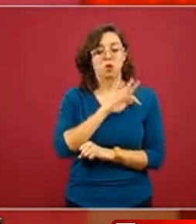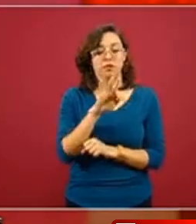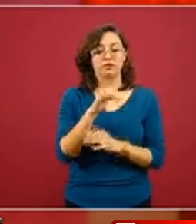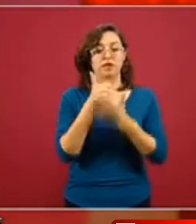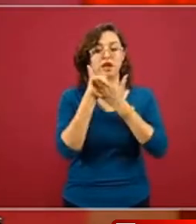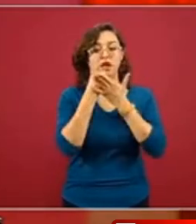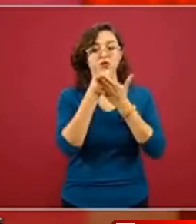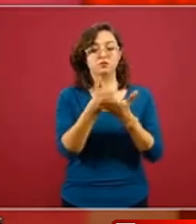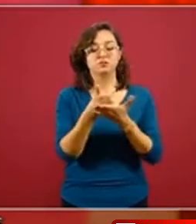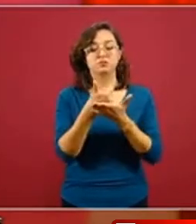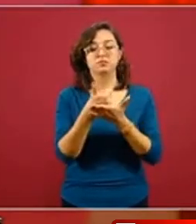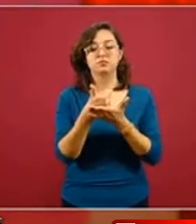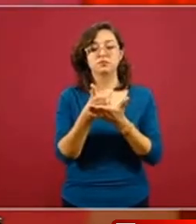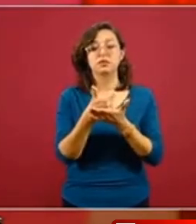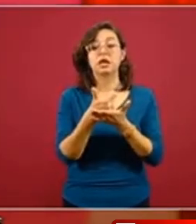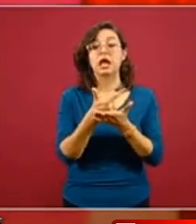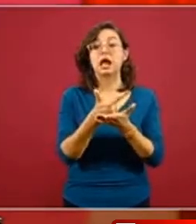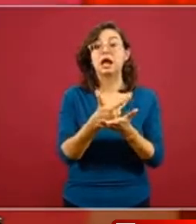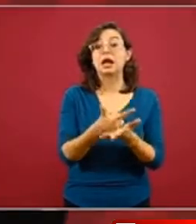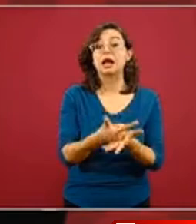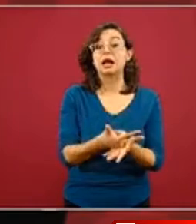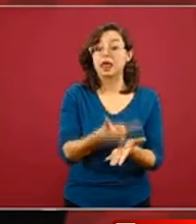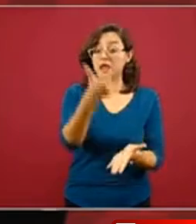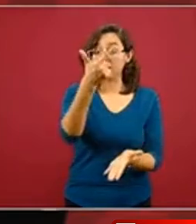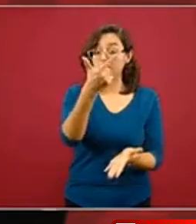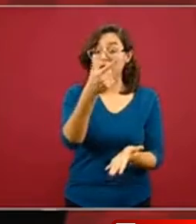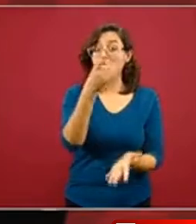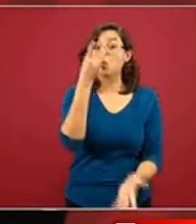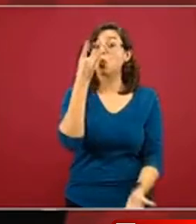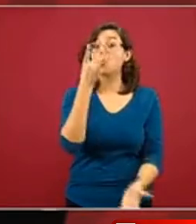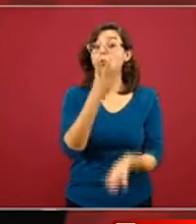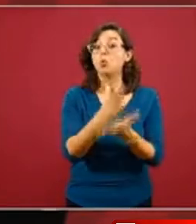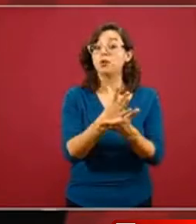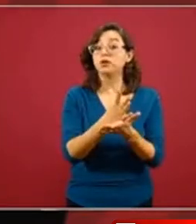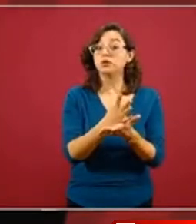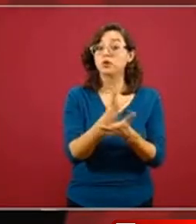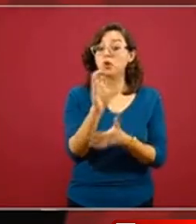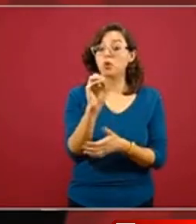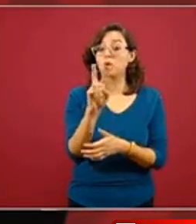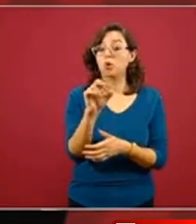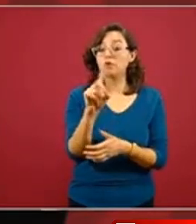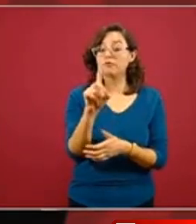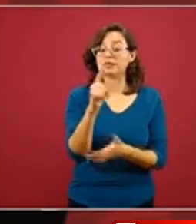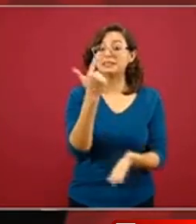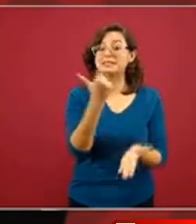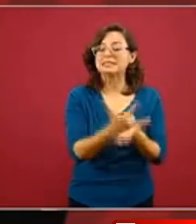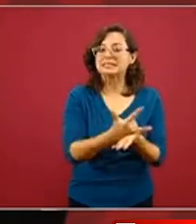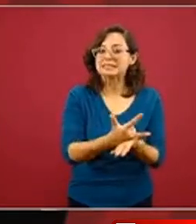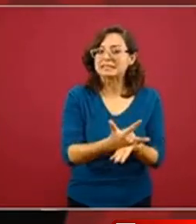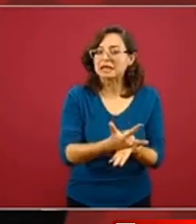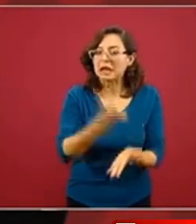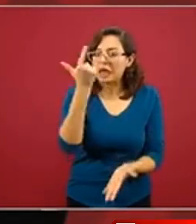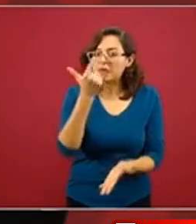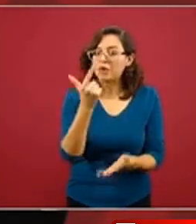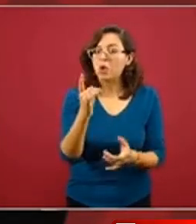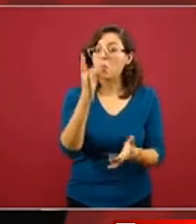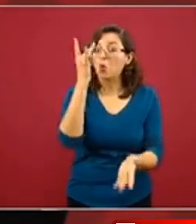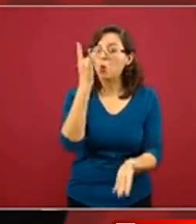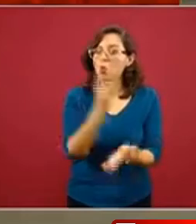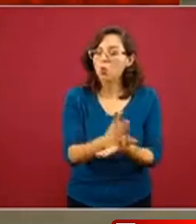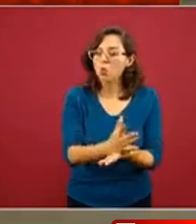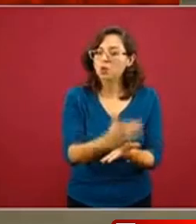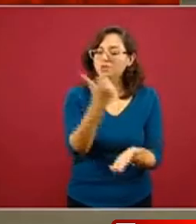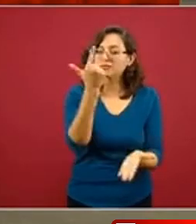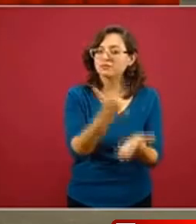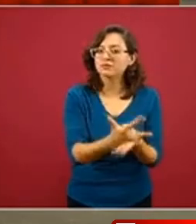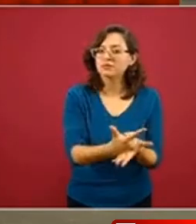para el tratamiento de COVID grave, solo para COVID grave, enfatizo, solo para COVID grave,